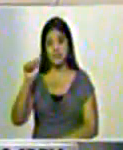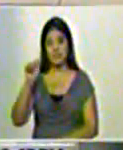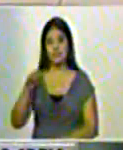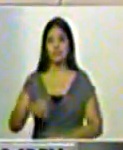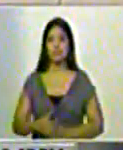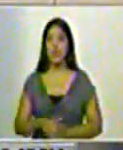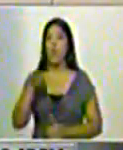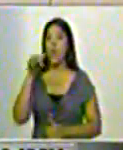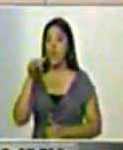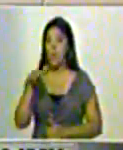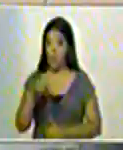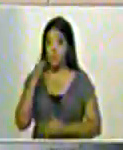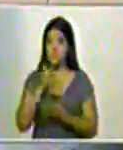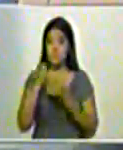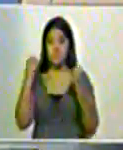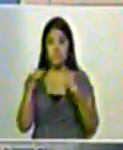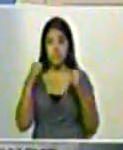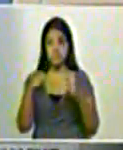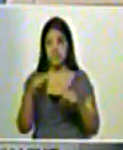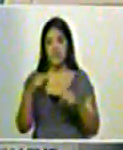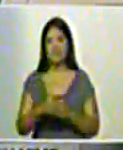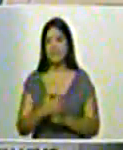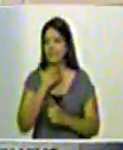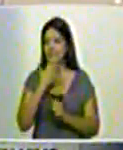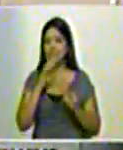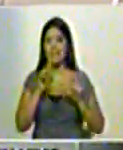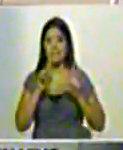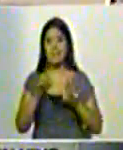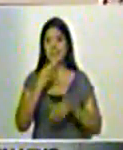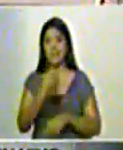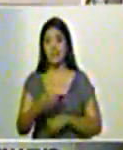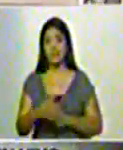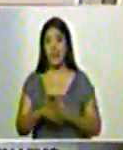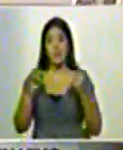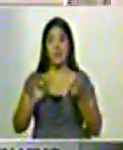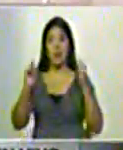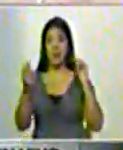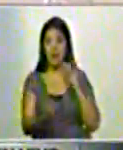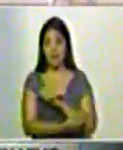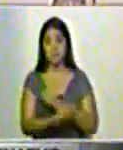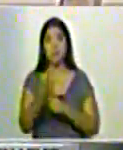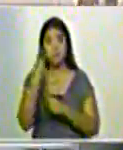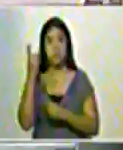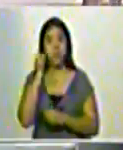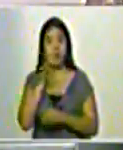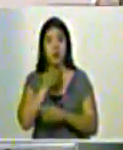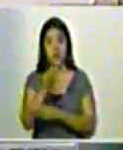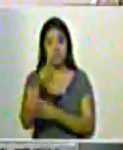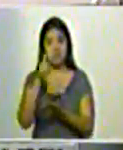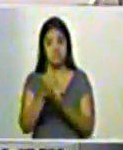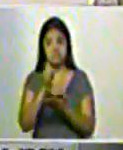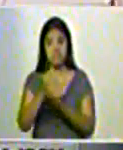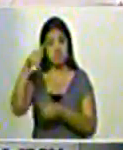lleva a cabo el simulacro electoral. Cada vez estamos más cerca del 6D, avalancha por el cambio, y la vimos a ella ejerciendo el